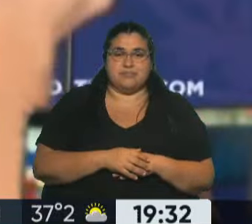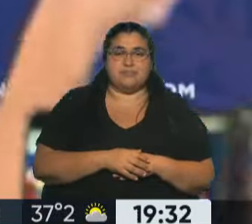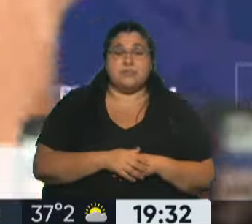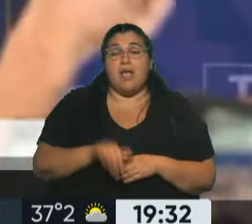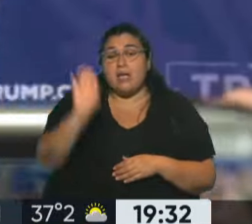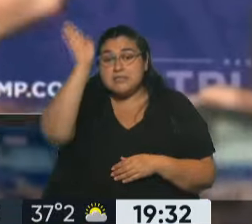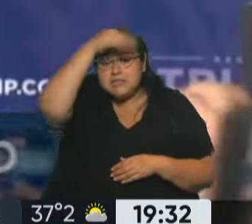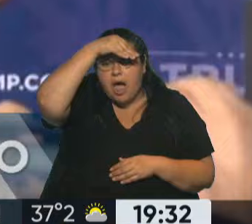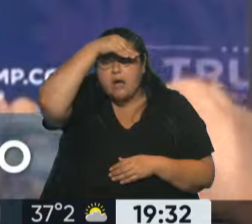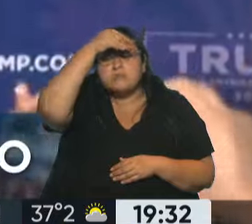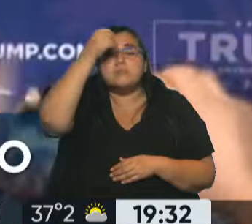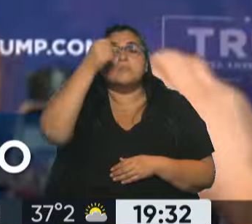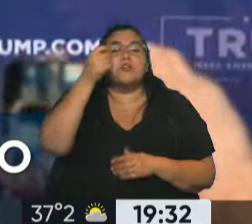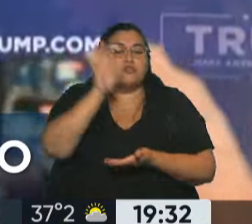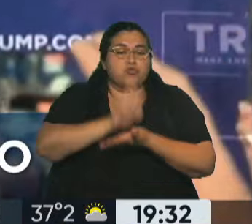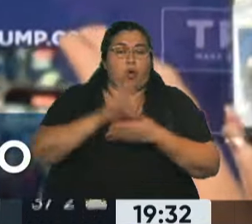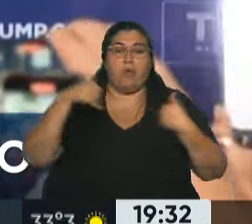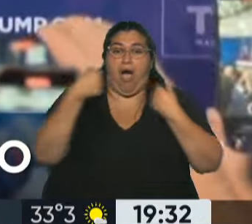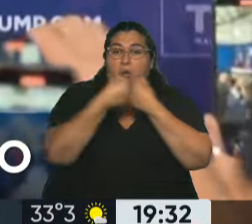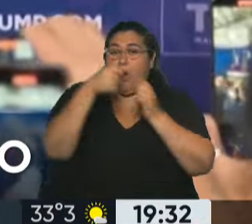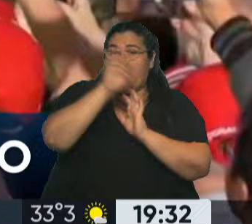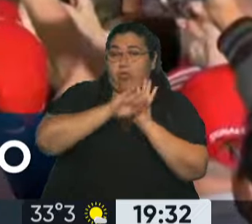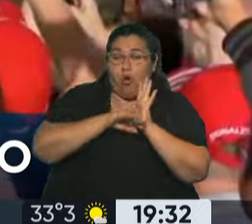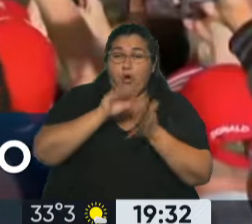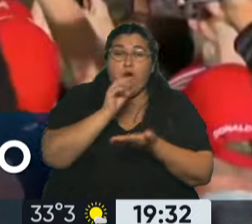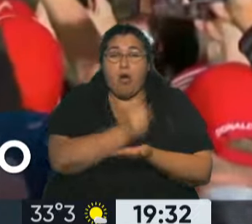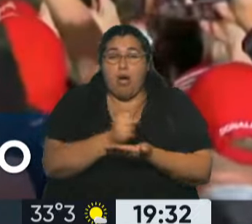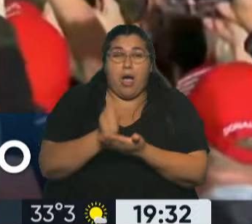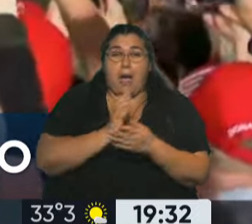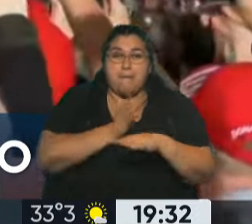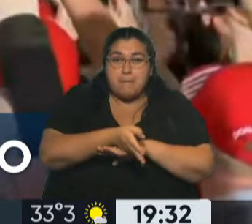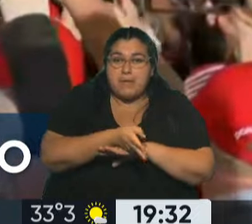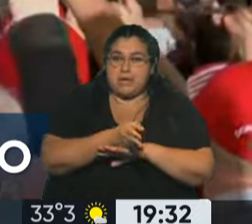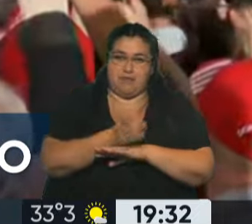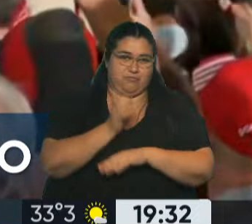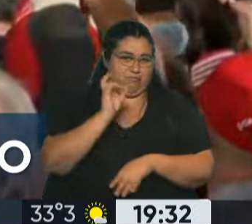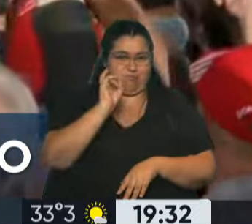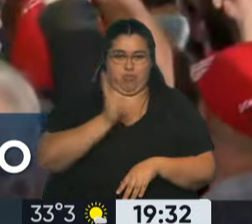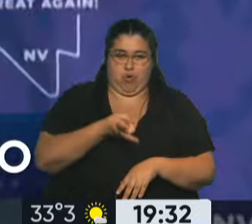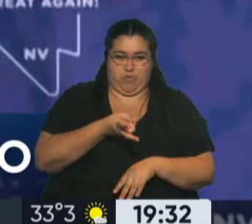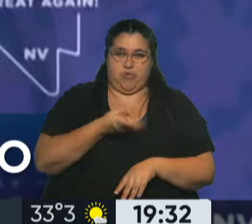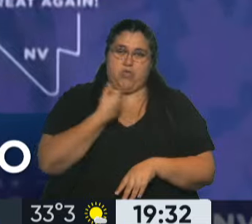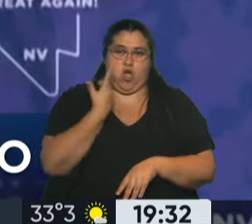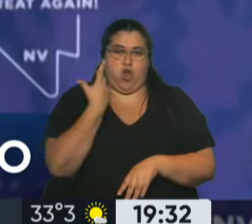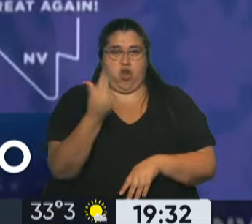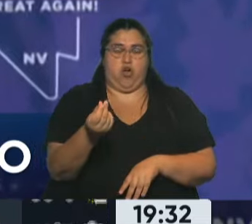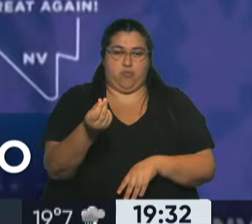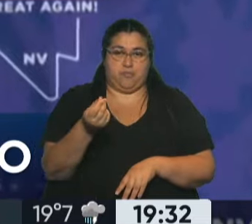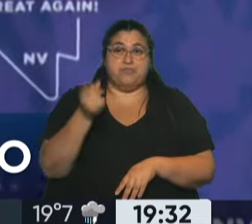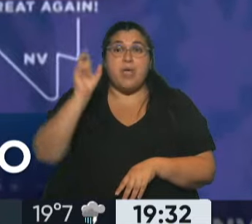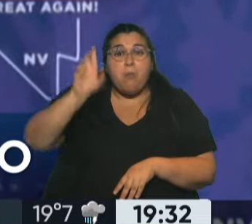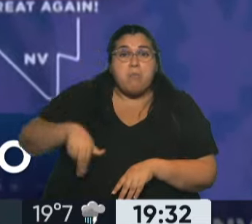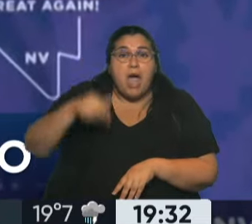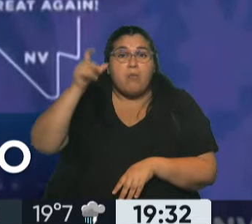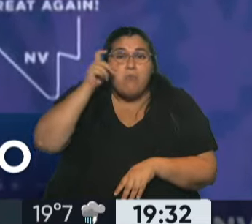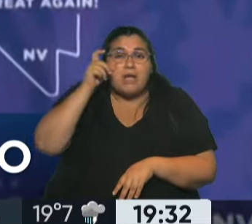Trump le dice no al acuerdo migratorio. El expresidente de Estados Unidos se opuso al plan de Biden de